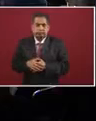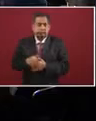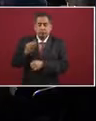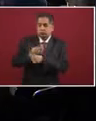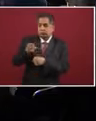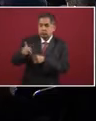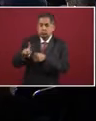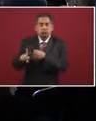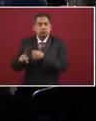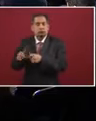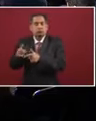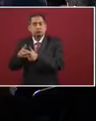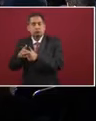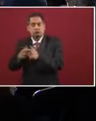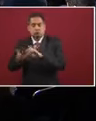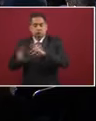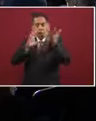eso.